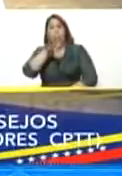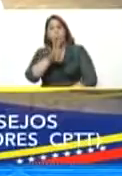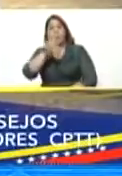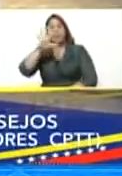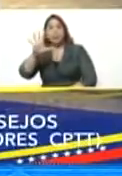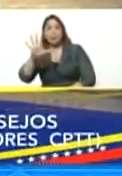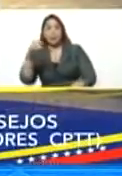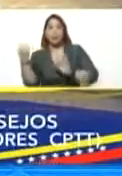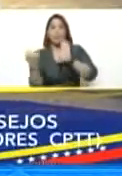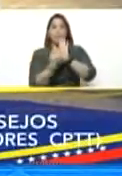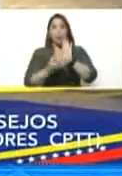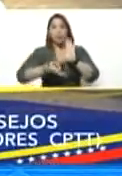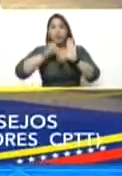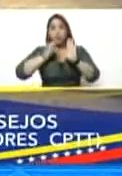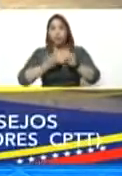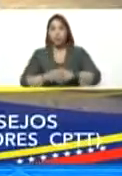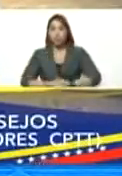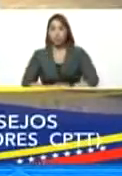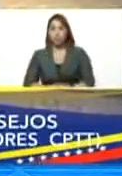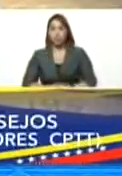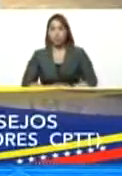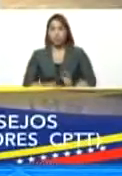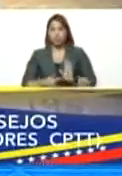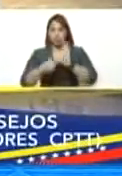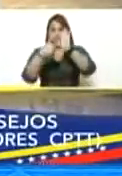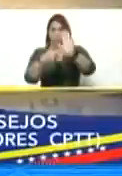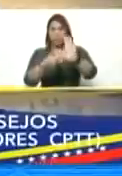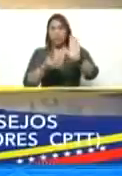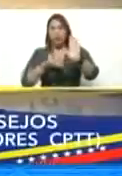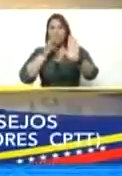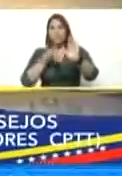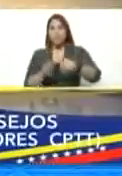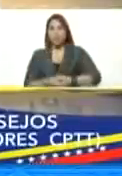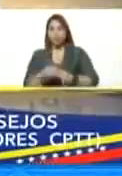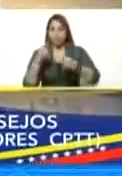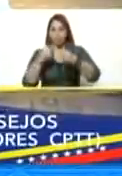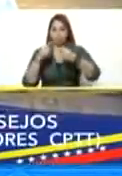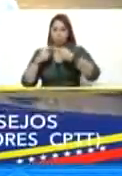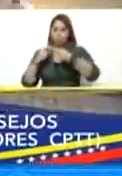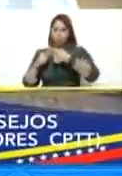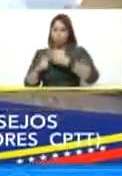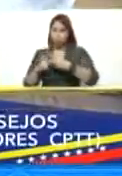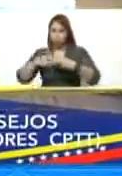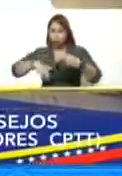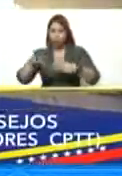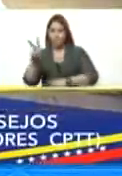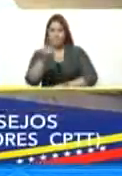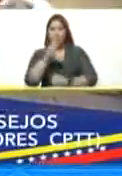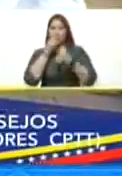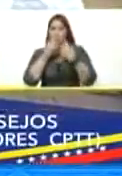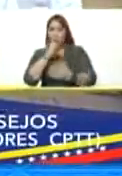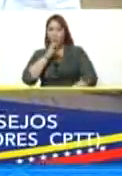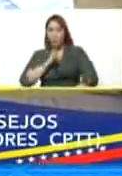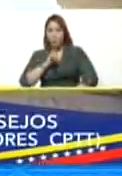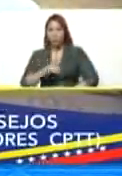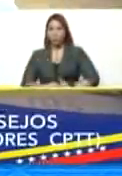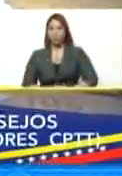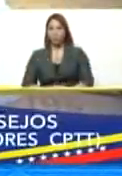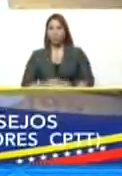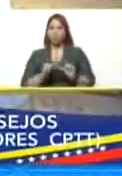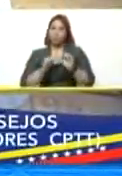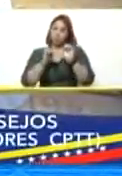345 marcas y presentaciones de café diversificado en el país. Buena noticia.